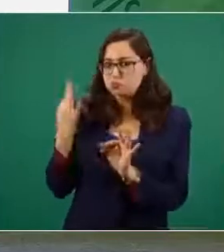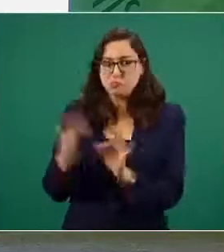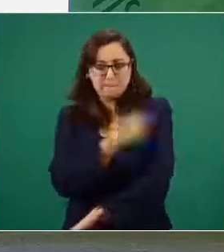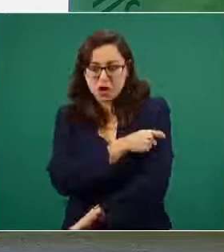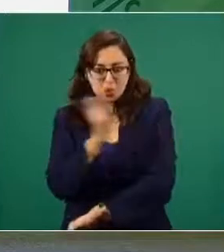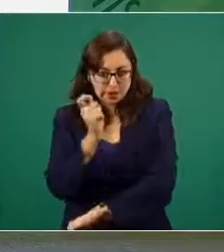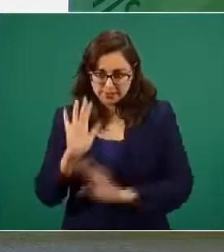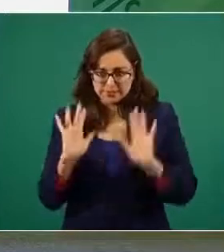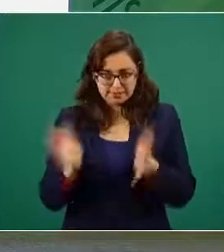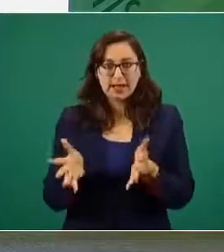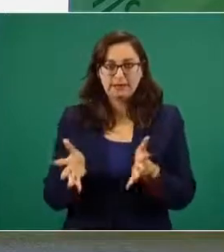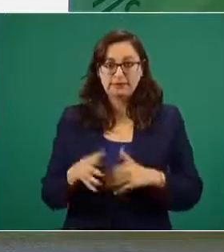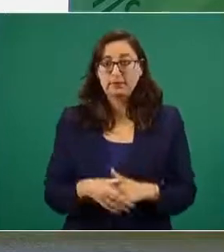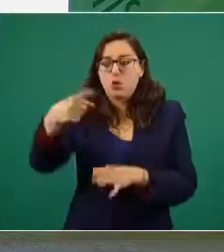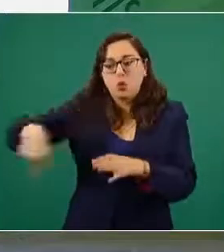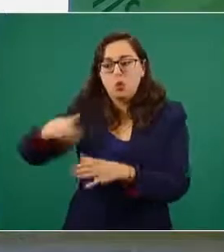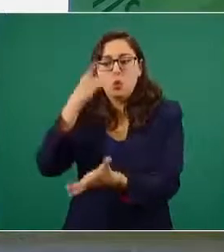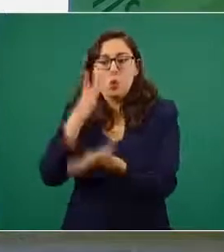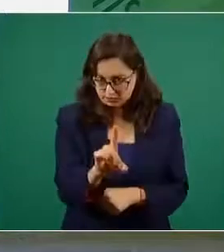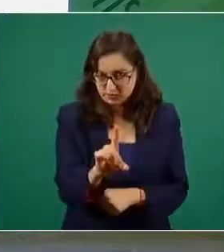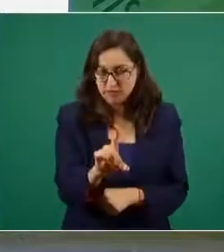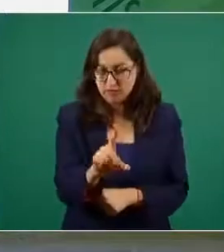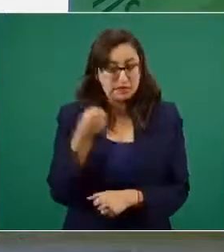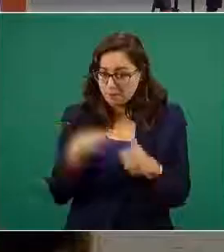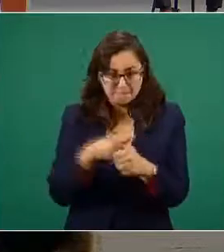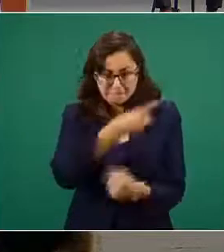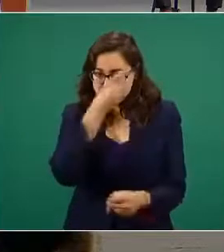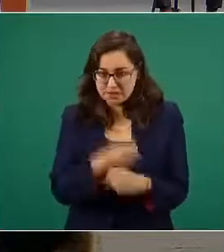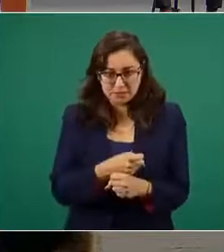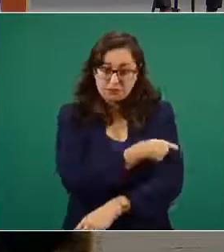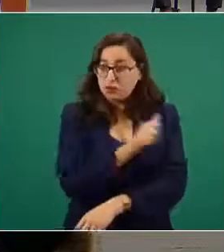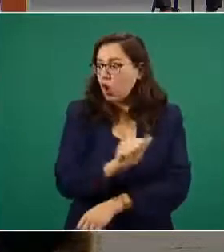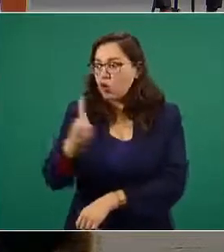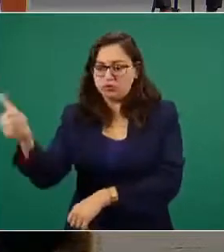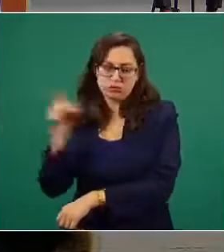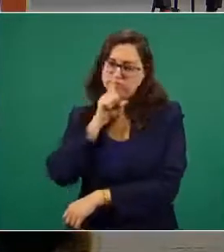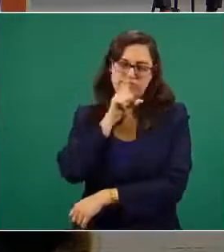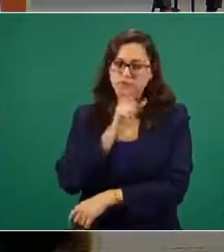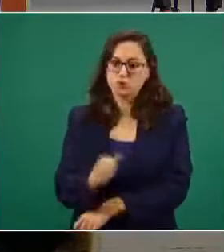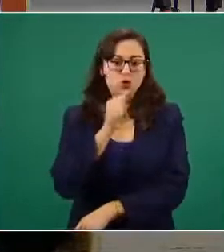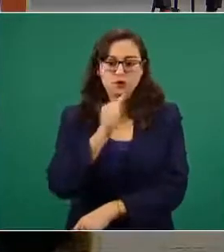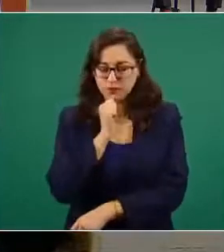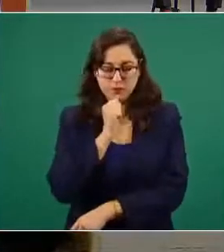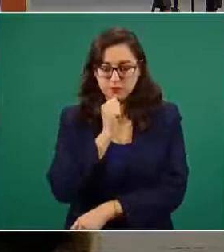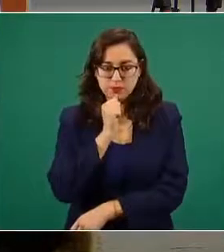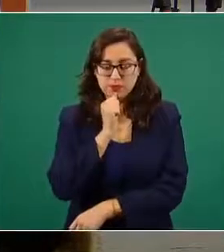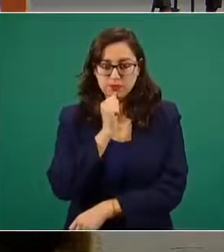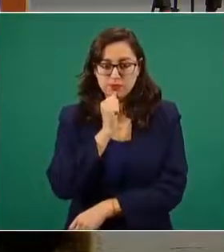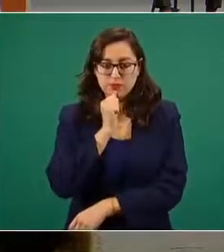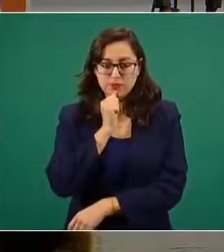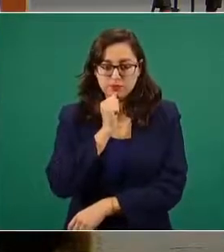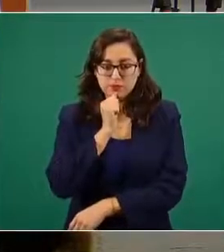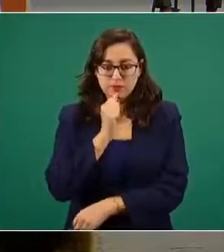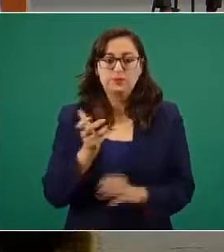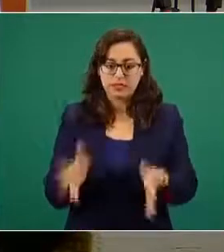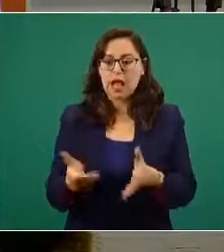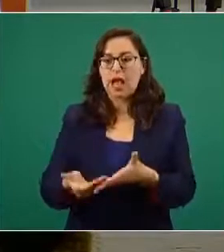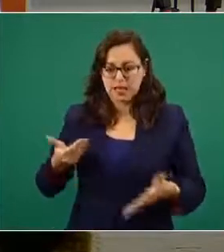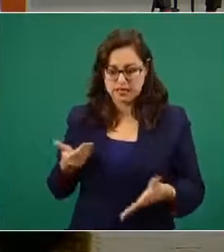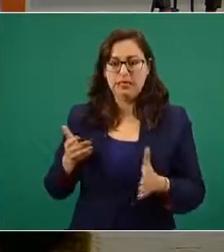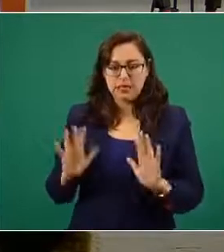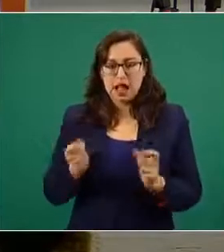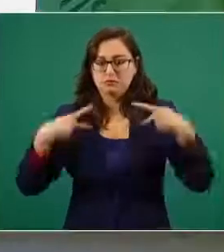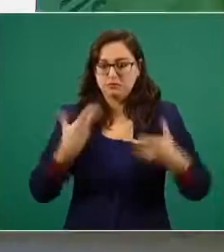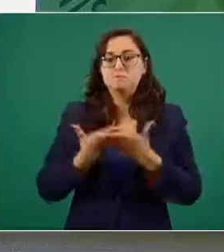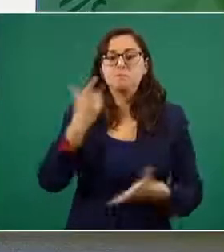todos, a los que están salvando vidas. Esa es la prioridad. A nadie más. Ya incluso se han hecho denuncias